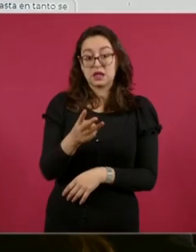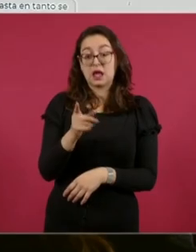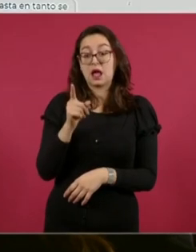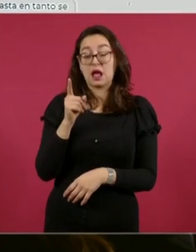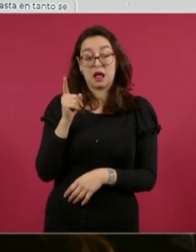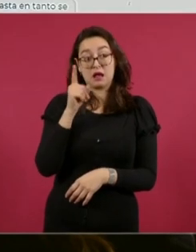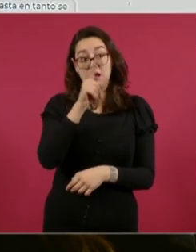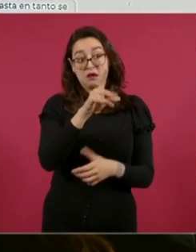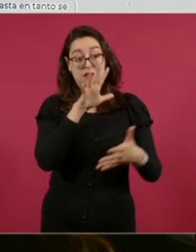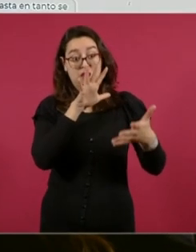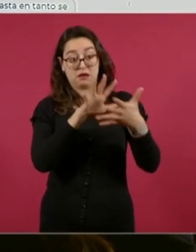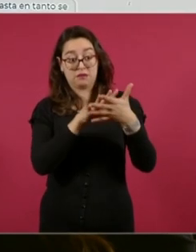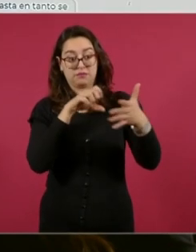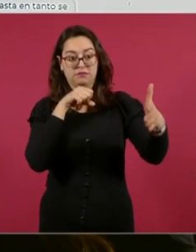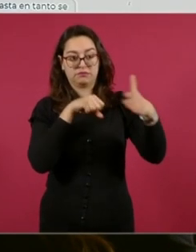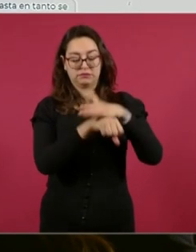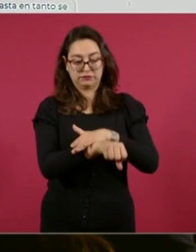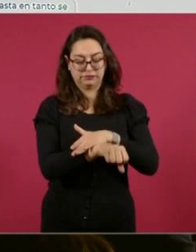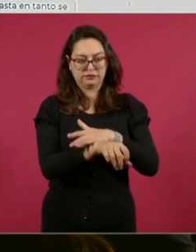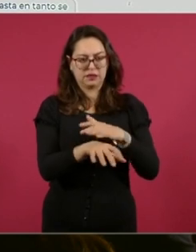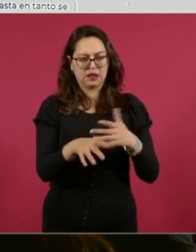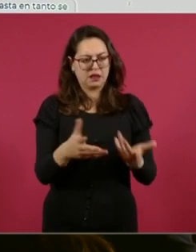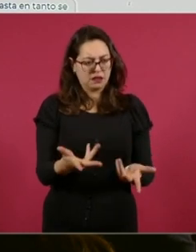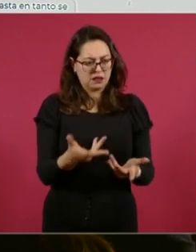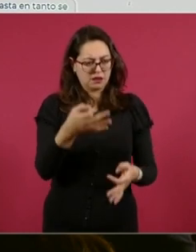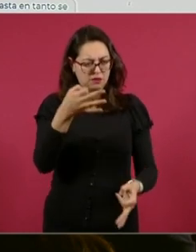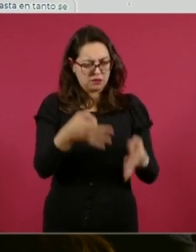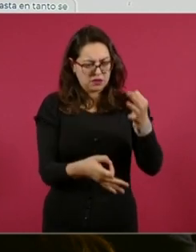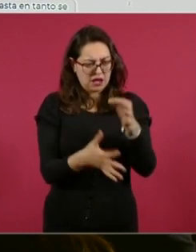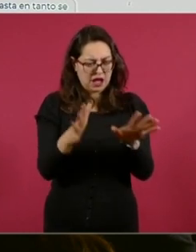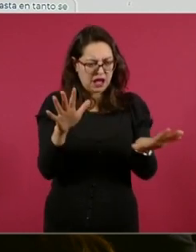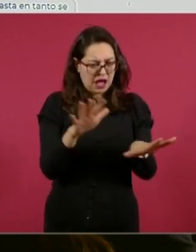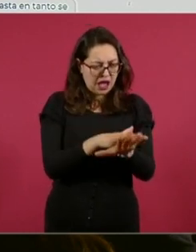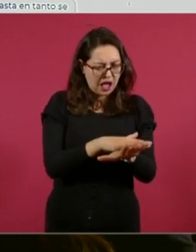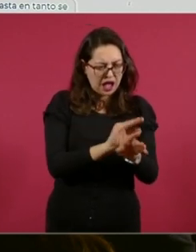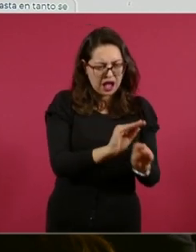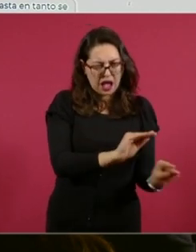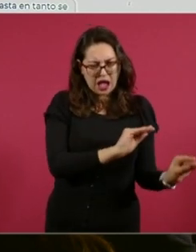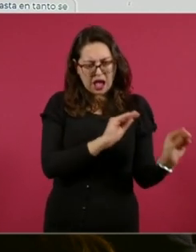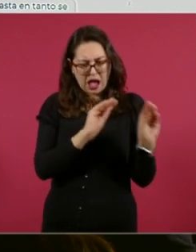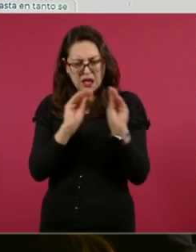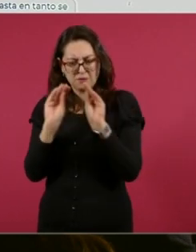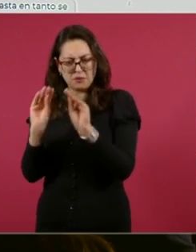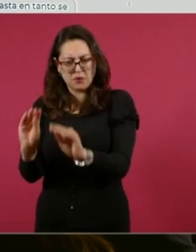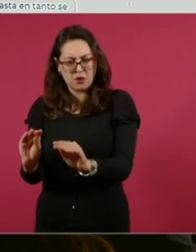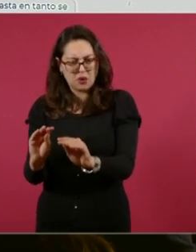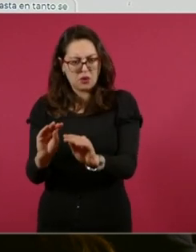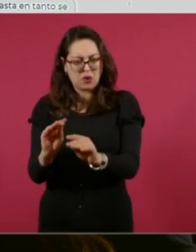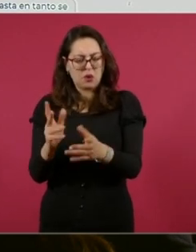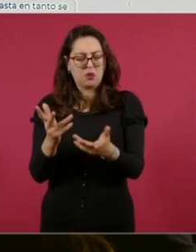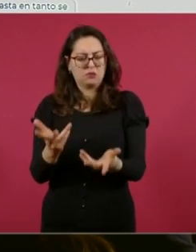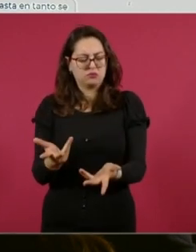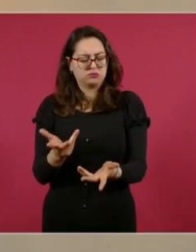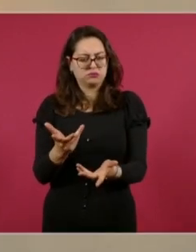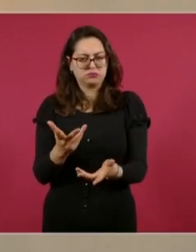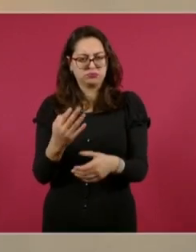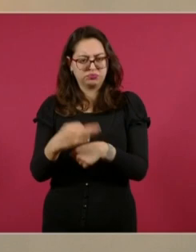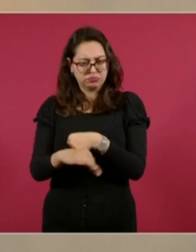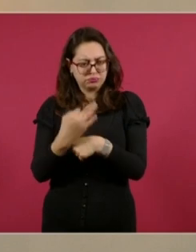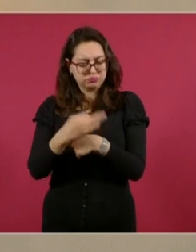del Reclusorio Norte le negó el cambio de medida de la medida cautelar de prisión preventiva